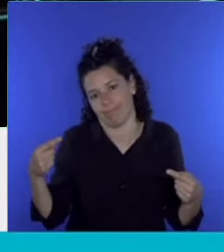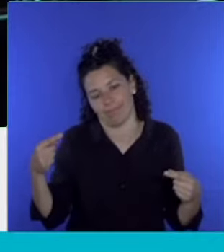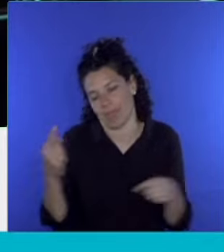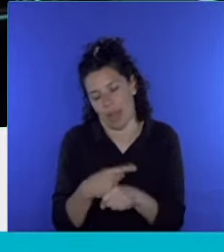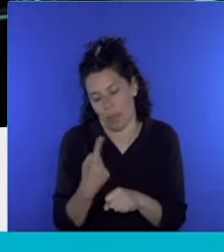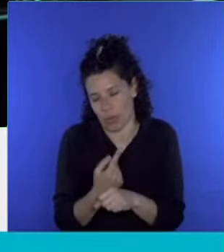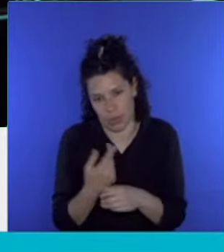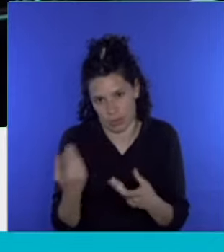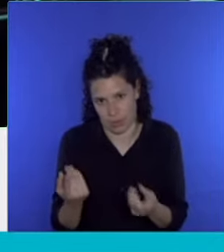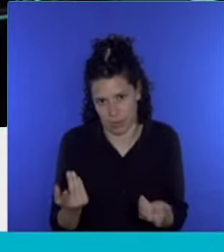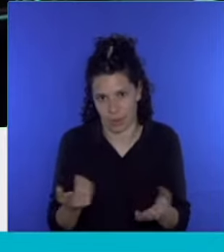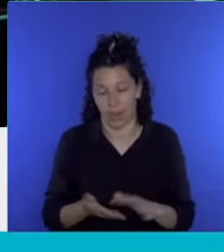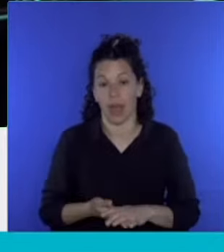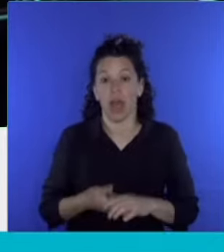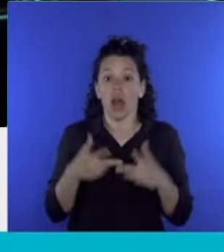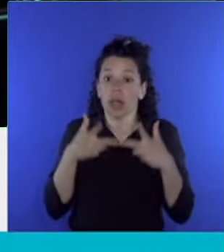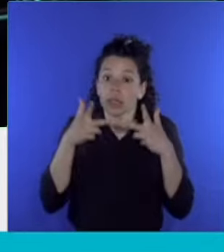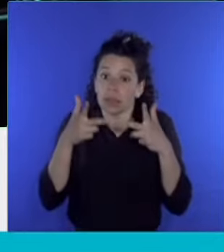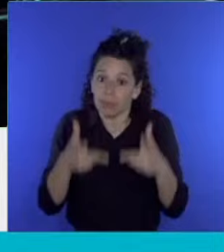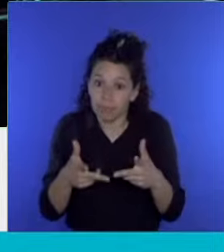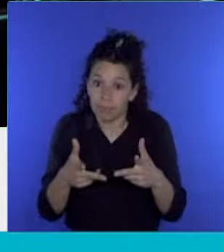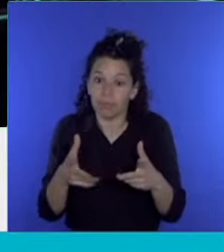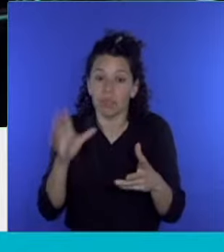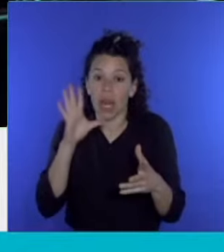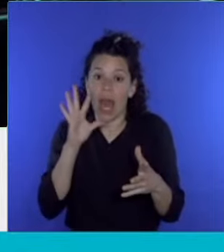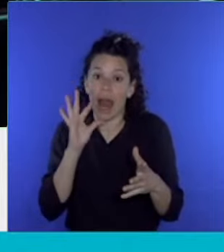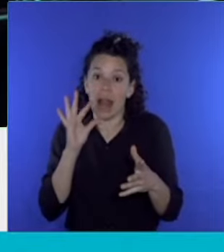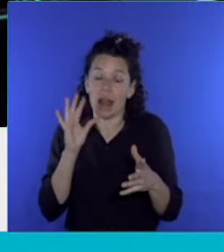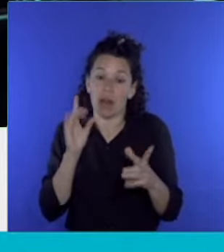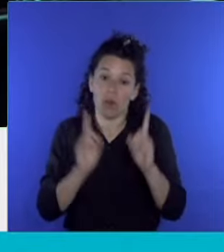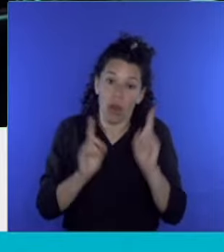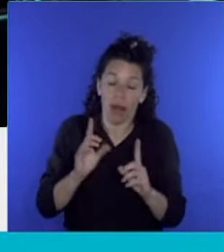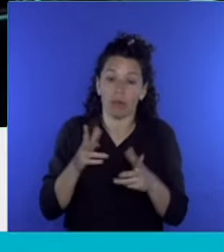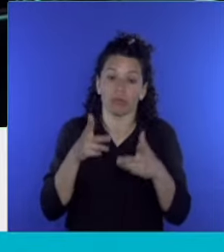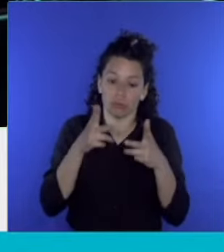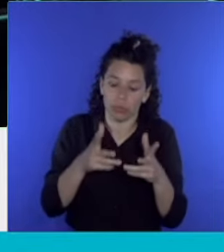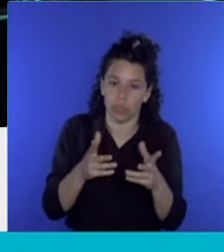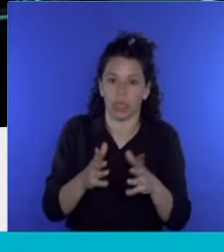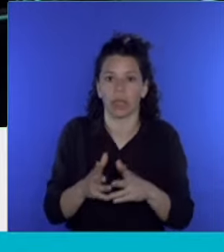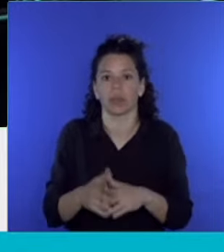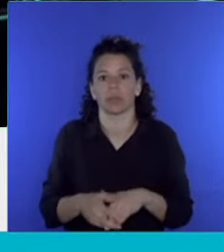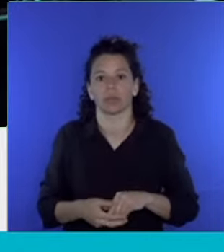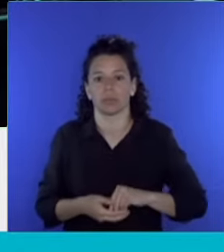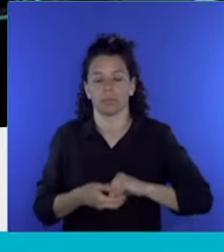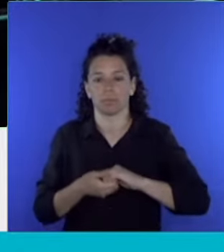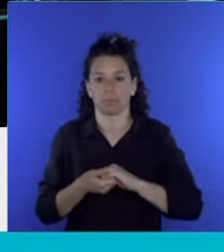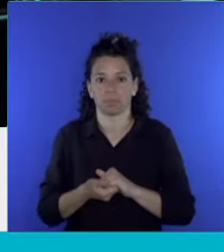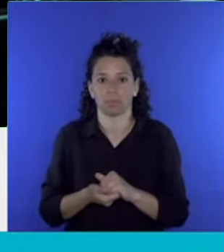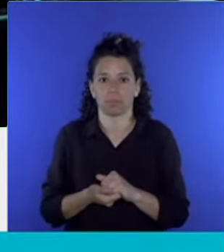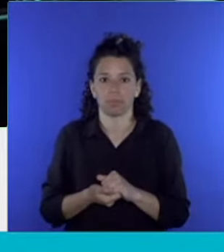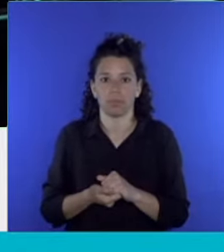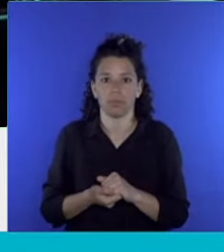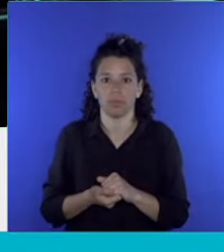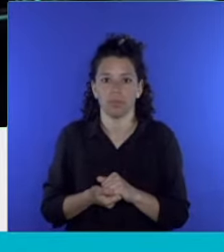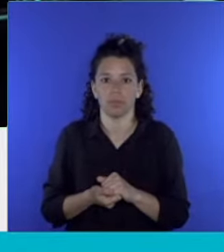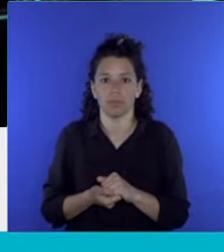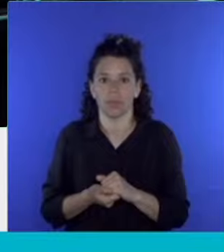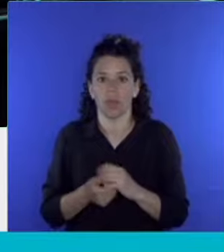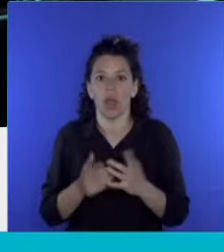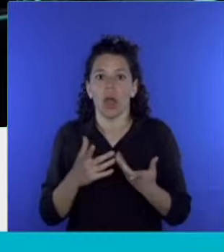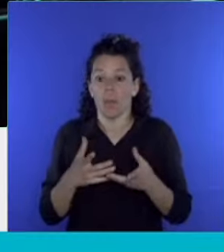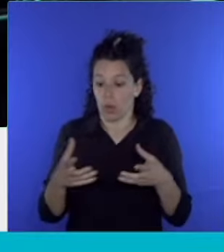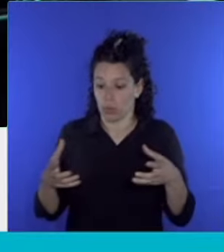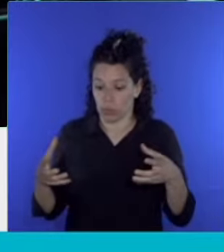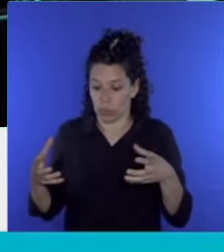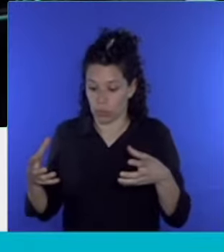palabras que dijeron algunos diputados y diputadas no se condicen con los que su bloque